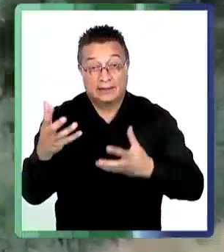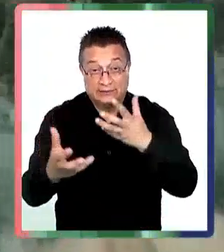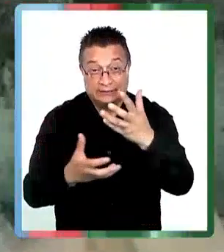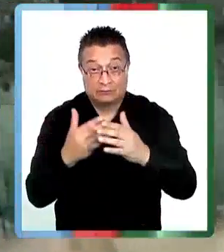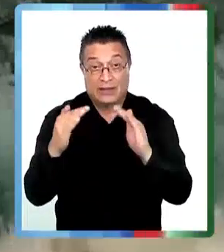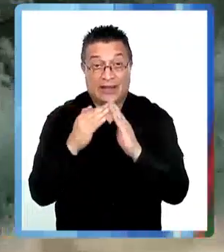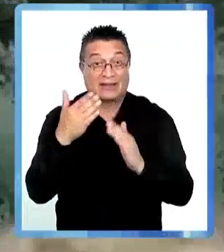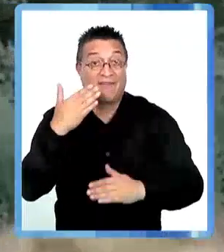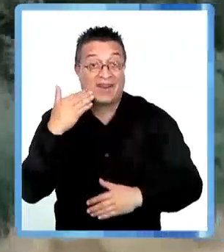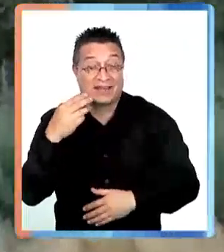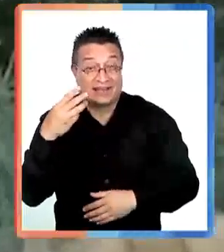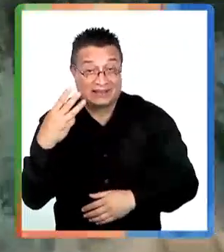forestales